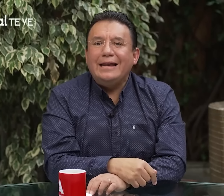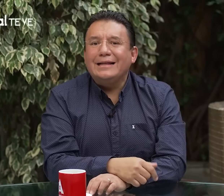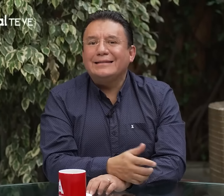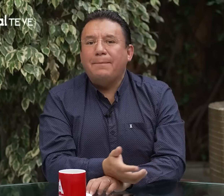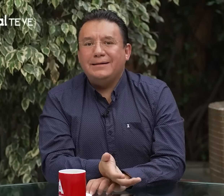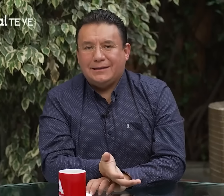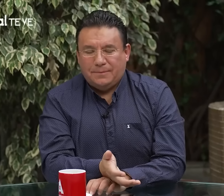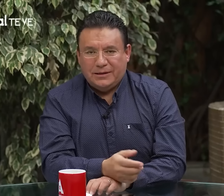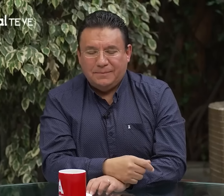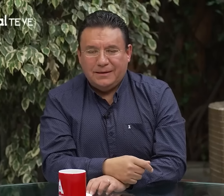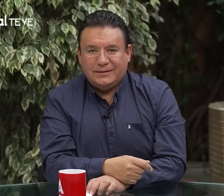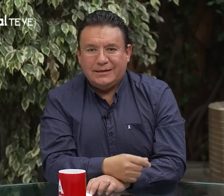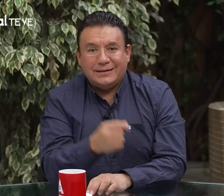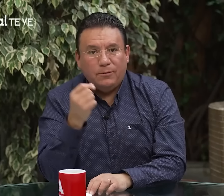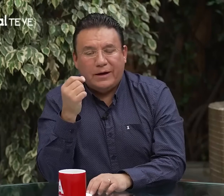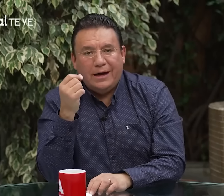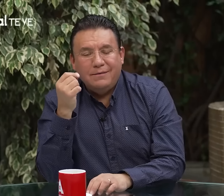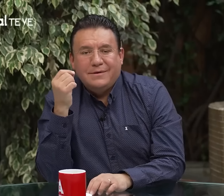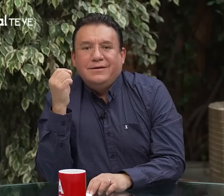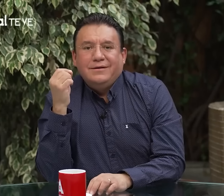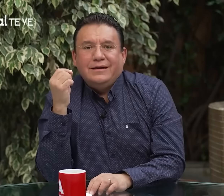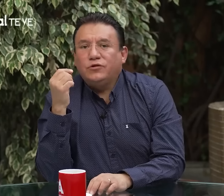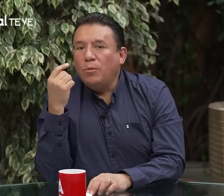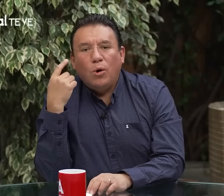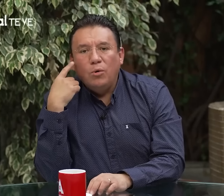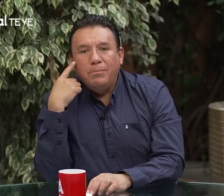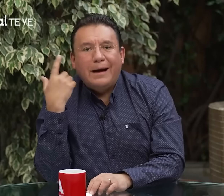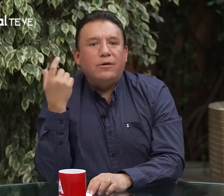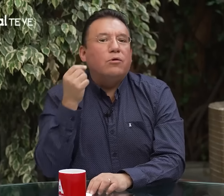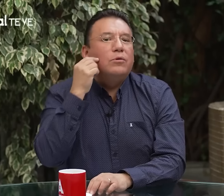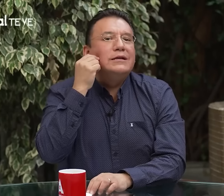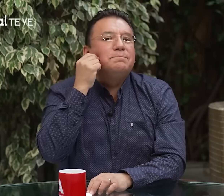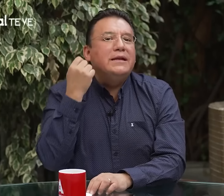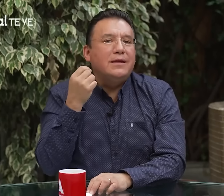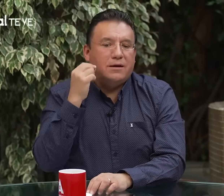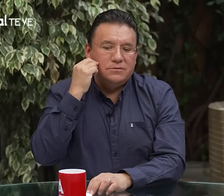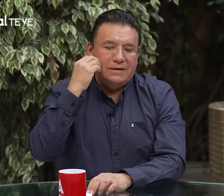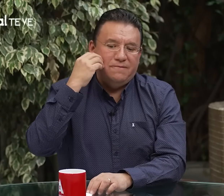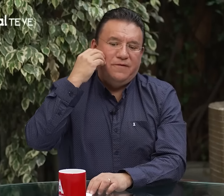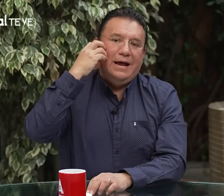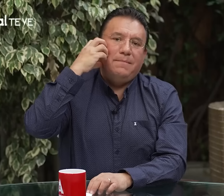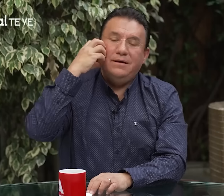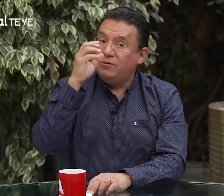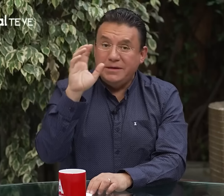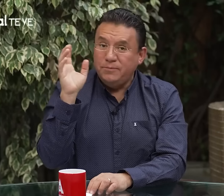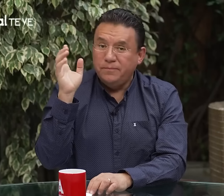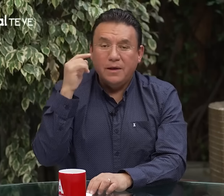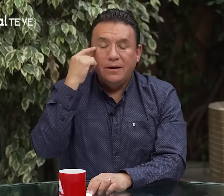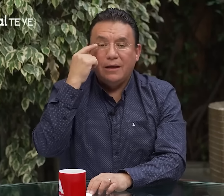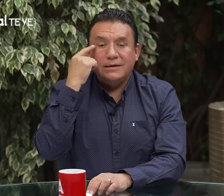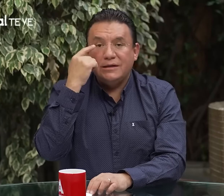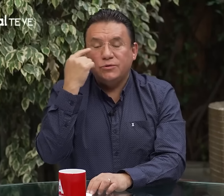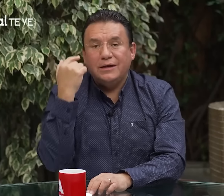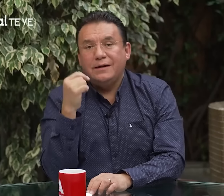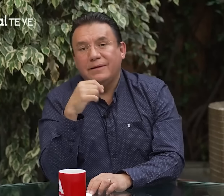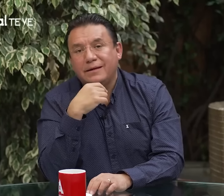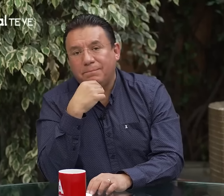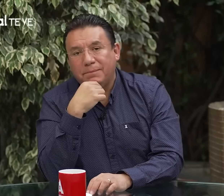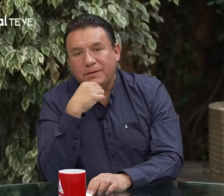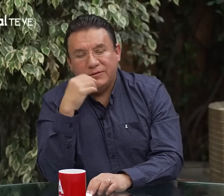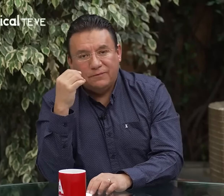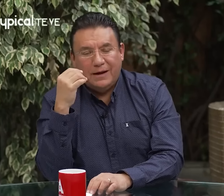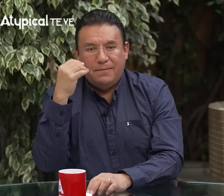esas salidas sebáceas, vamos a llamarlas así, se bloquean y es como un barro, como una espinilla, ¿no? Se inflaman, es lo mismo, nada más que sucede al